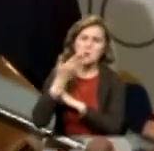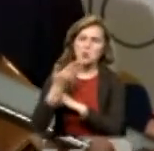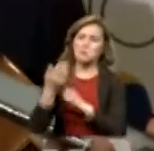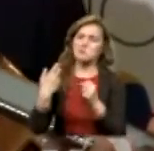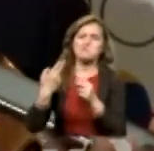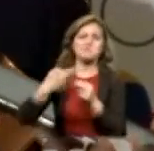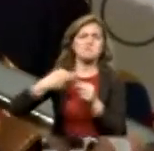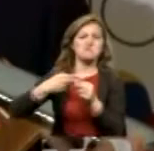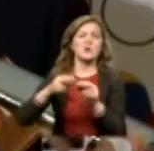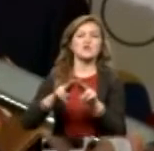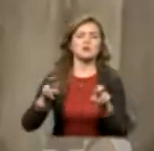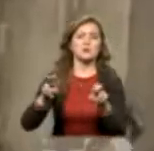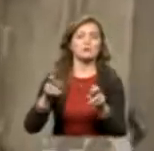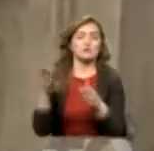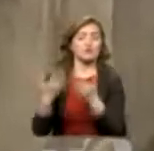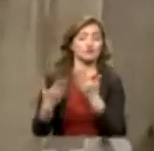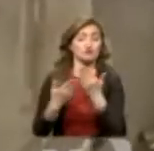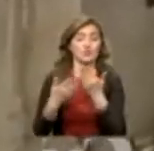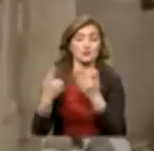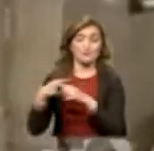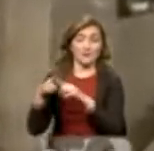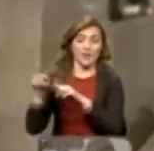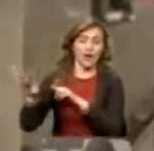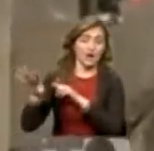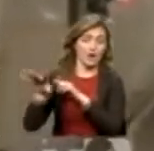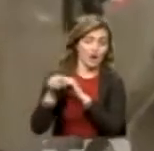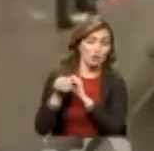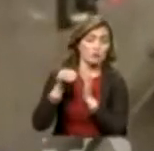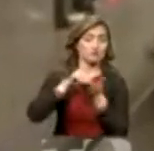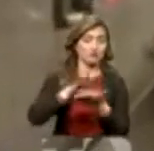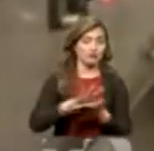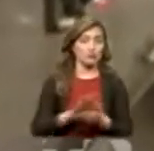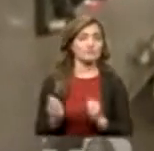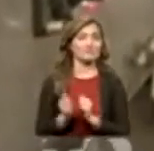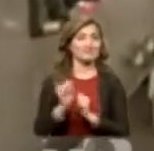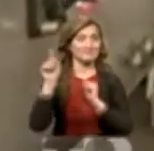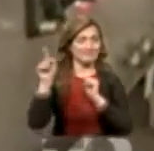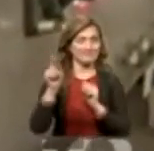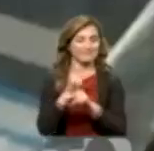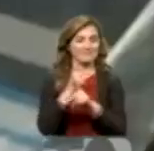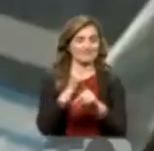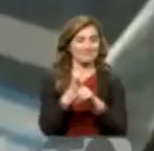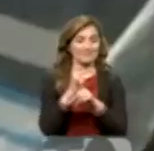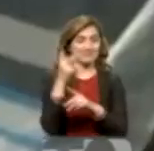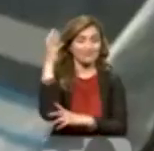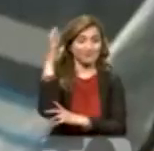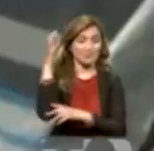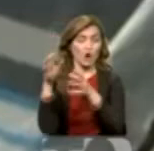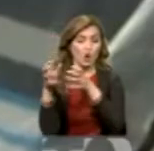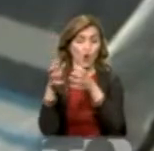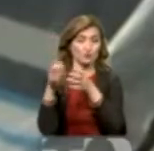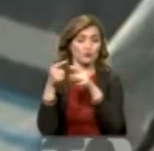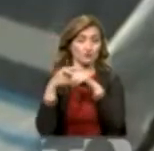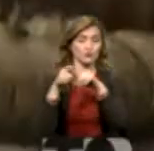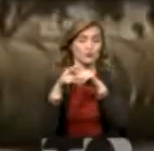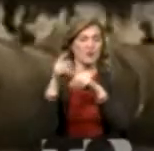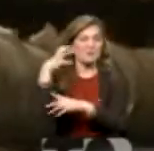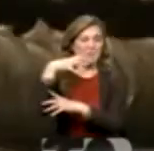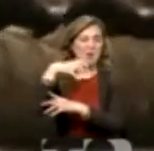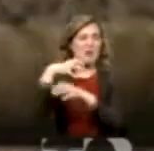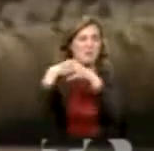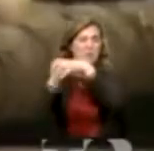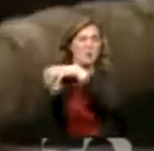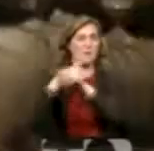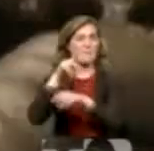este evento es para ellos el reto es para los productores de caña y palma ingenieros empresarios e industrias a